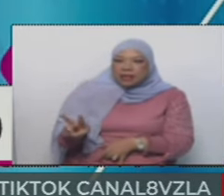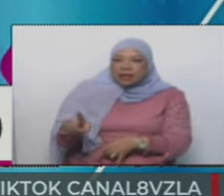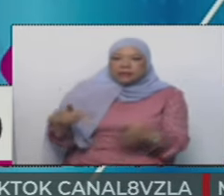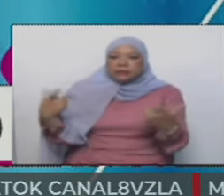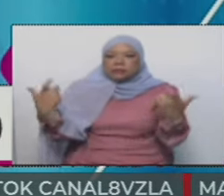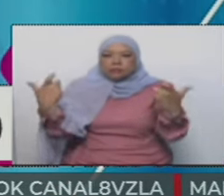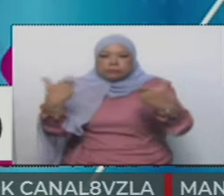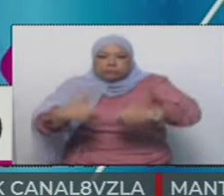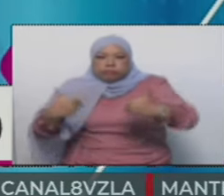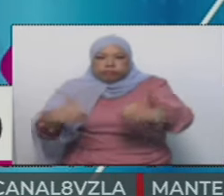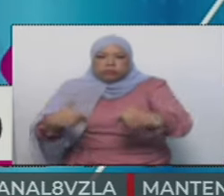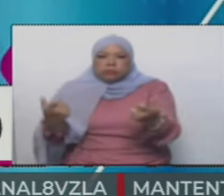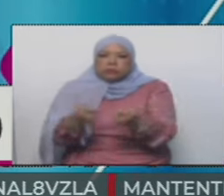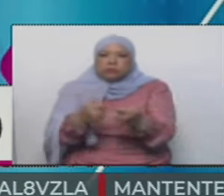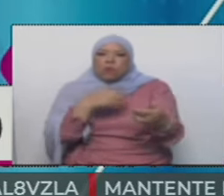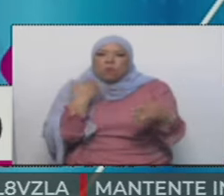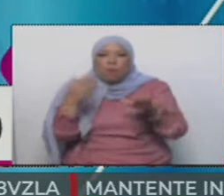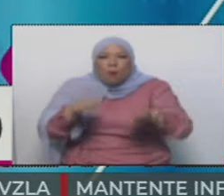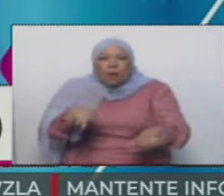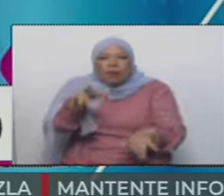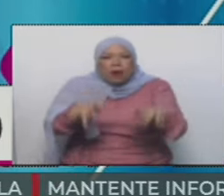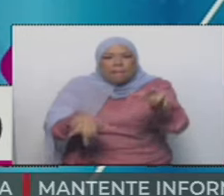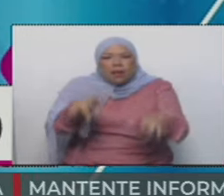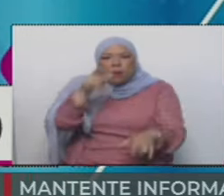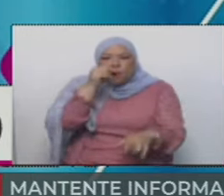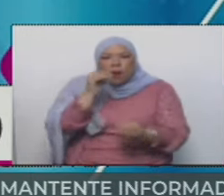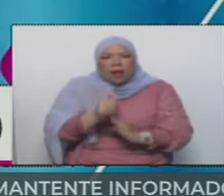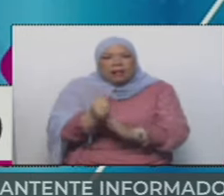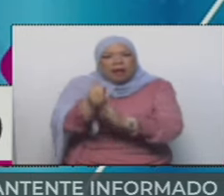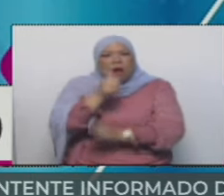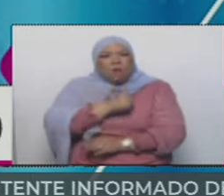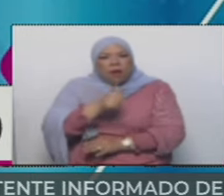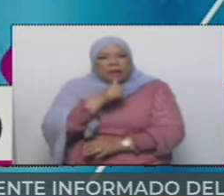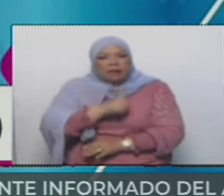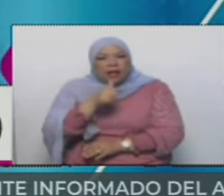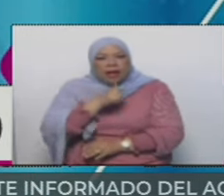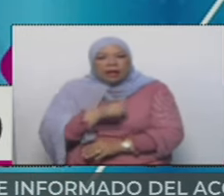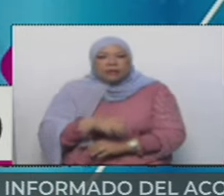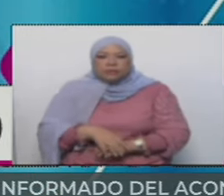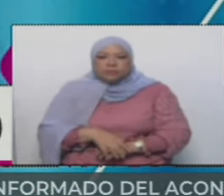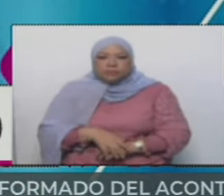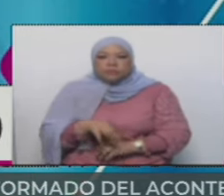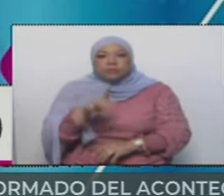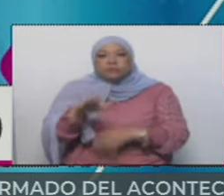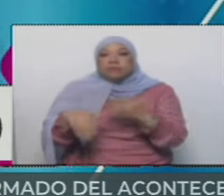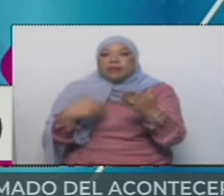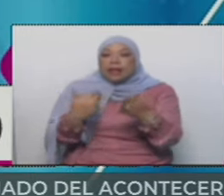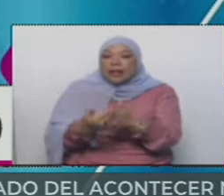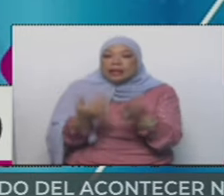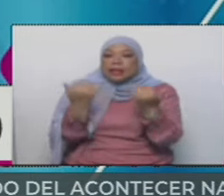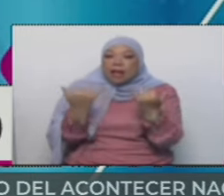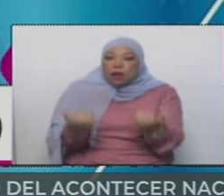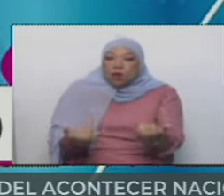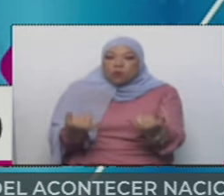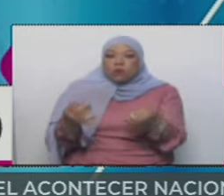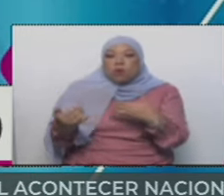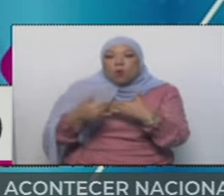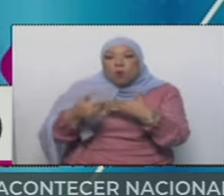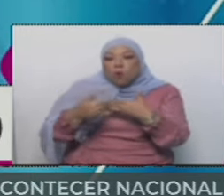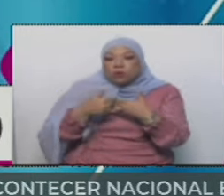enteras en Vietnam, la heroica Vietnam que supo resistir hasta que llegó el punto de la victoria contra el